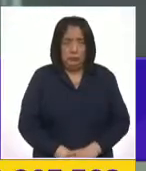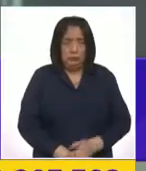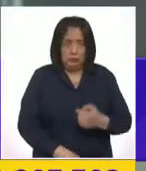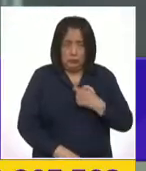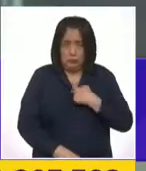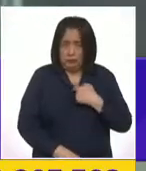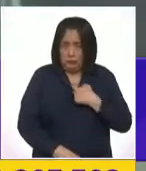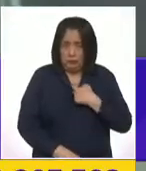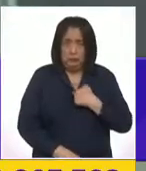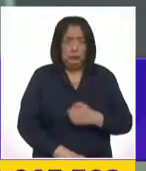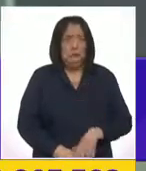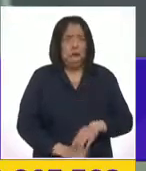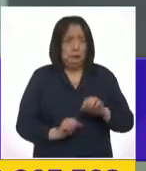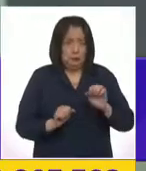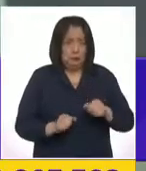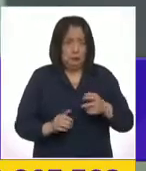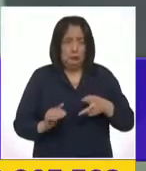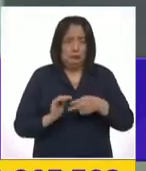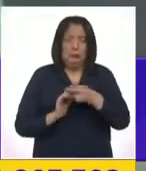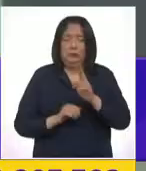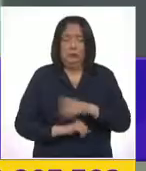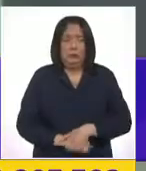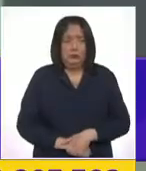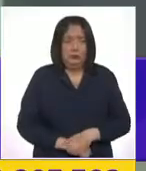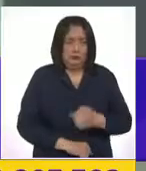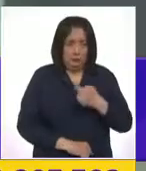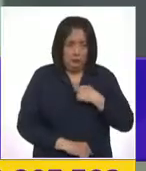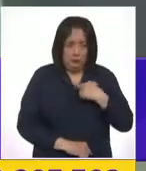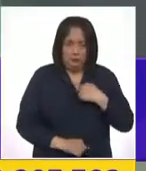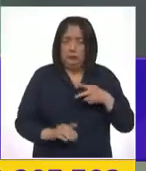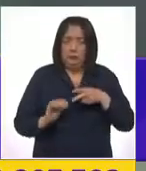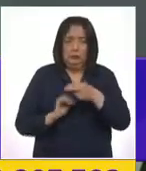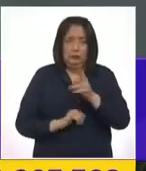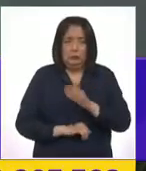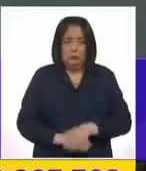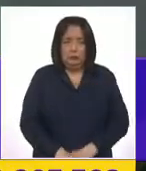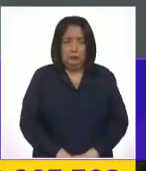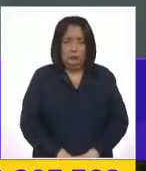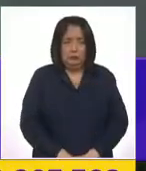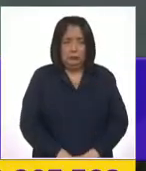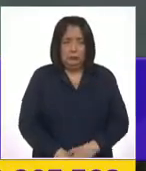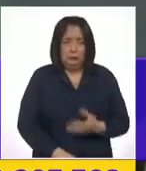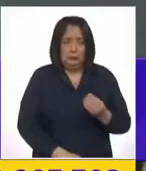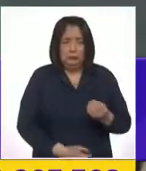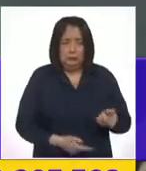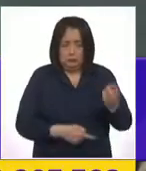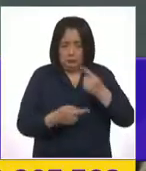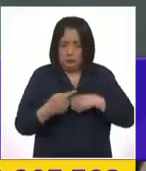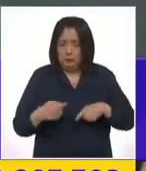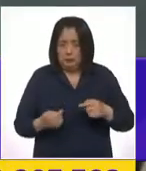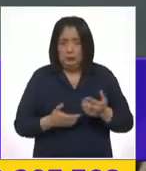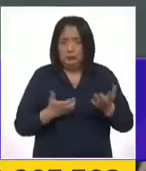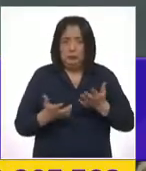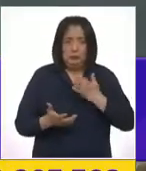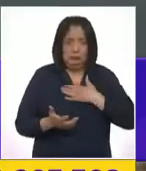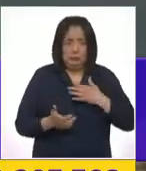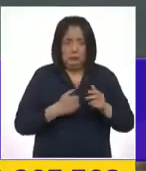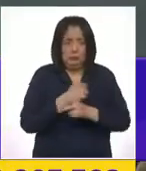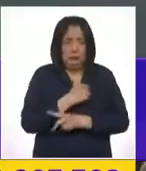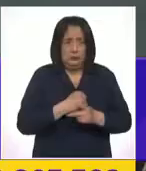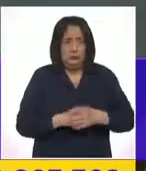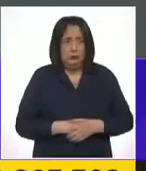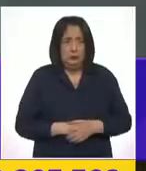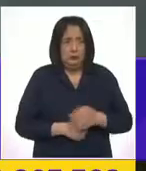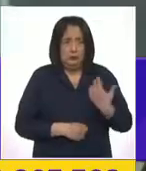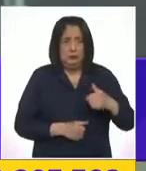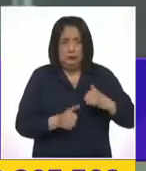Y yo se las he cortado. Y yo se las he cortado. Por haber venido a servir a mi país.